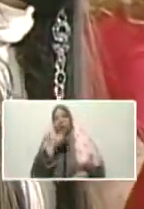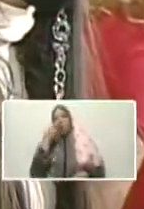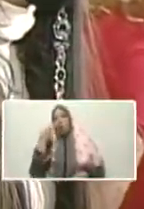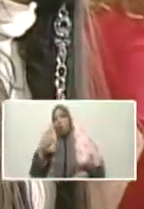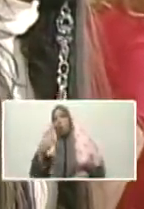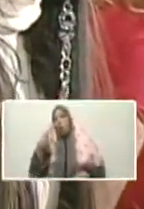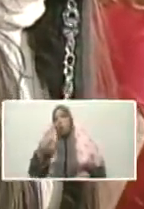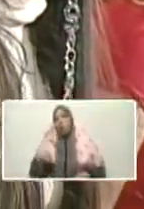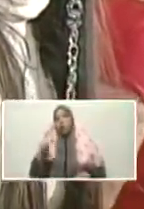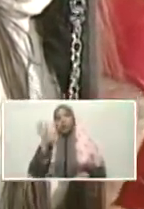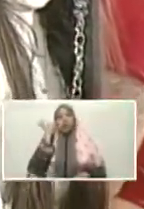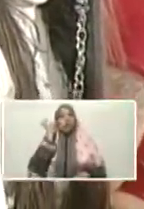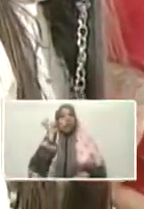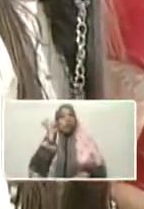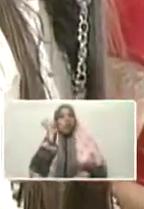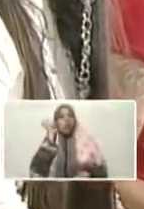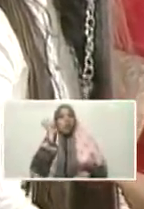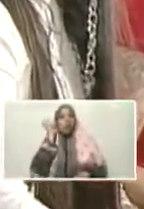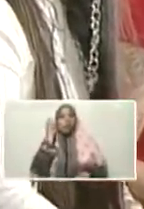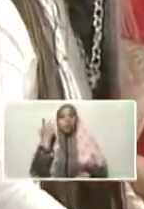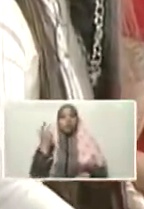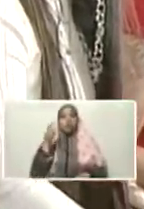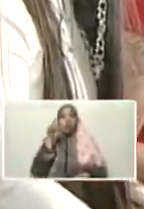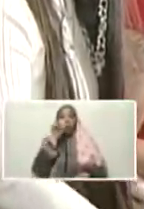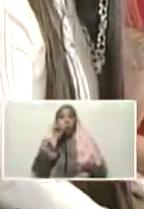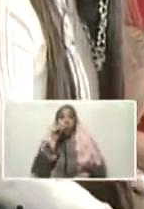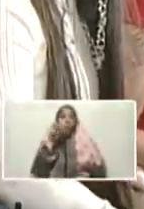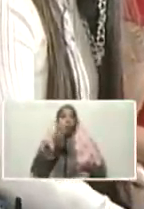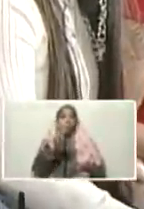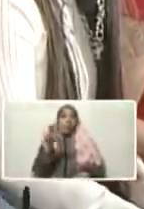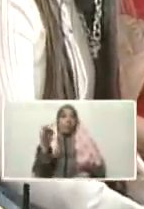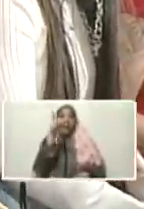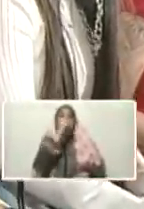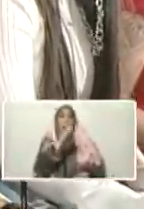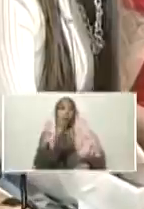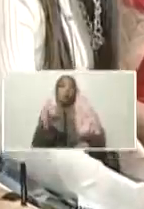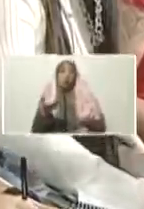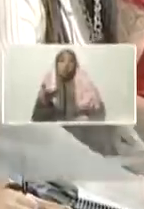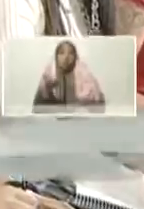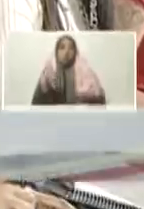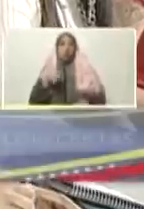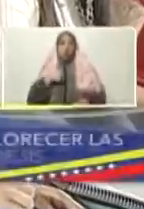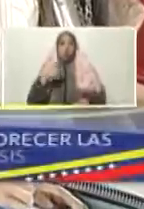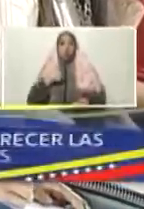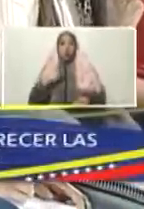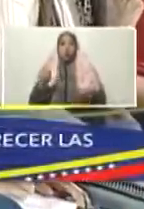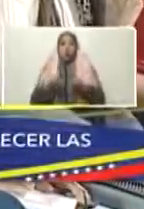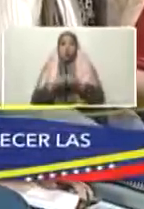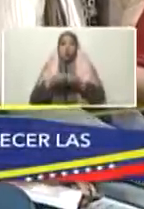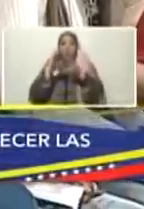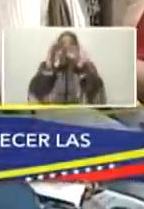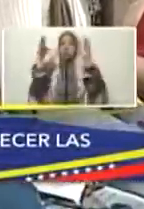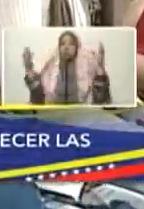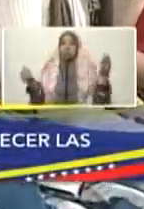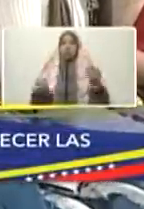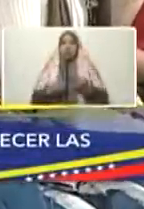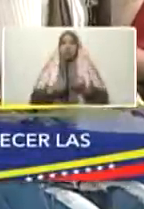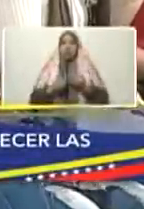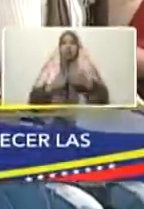todos tienen 20 años ustedes muchachos que tienen 20 años uno es el así como el mundo